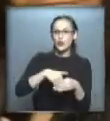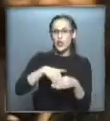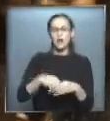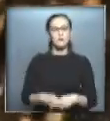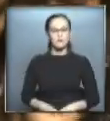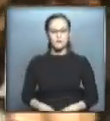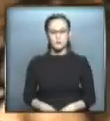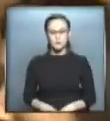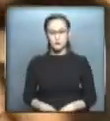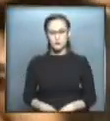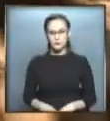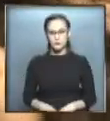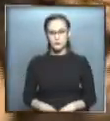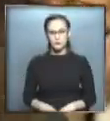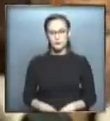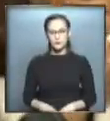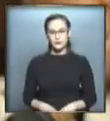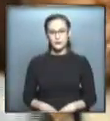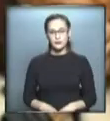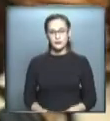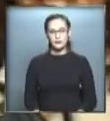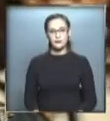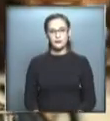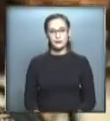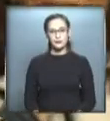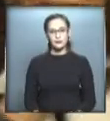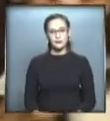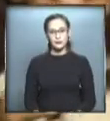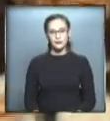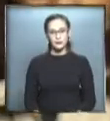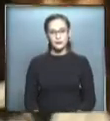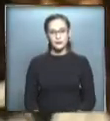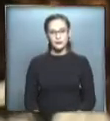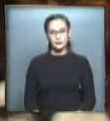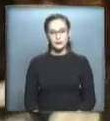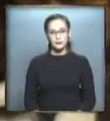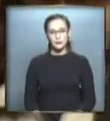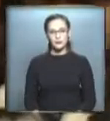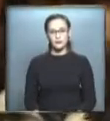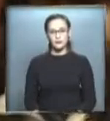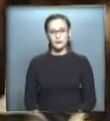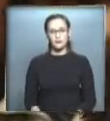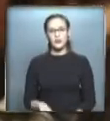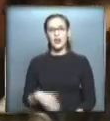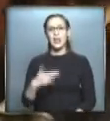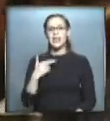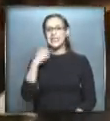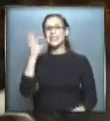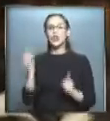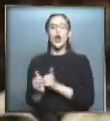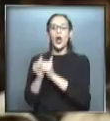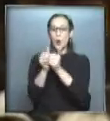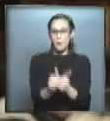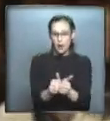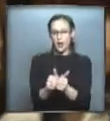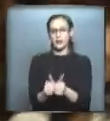eso. Ayer. Sí, mi hijito que está ahí lo tiene. Otro tiempo. Está bueno. Me dio la sensación de que le pedí